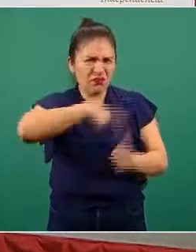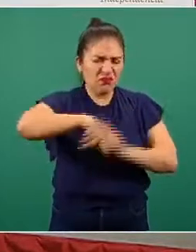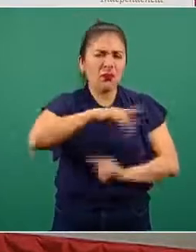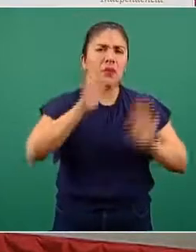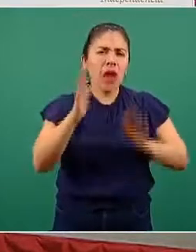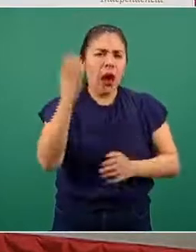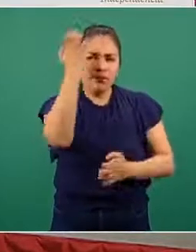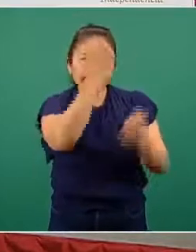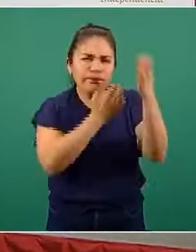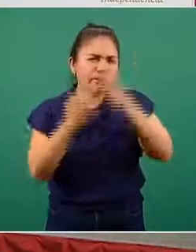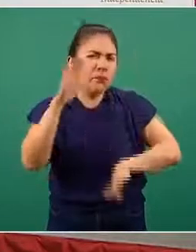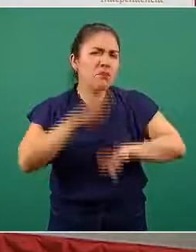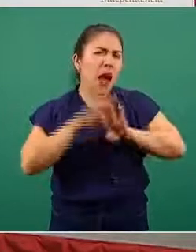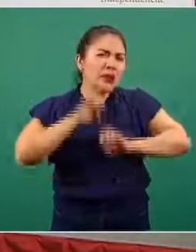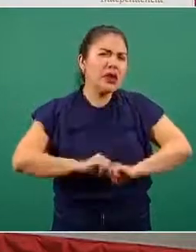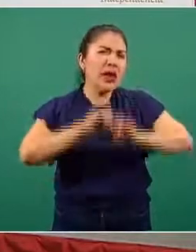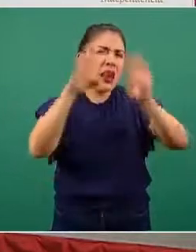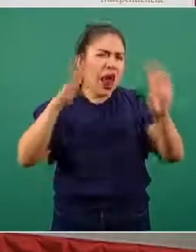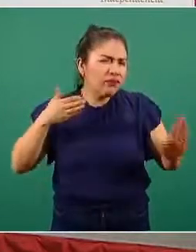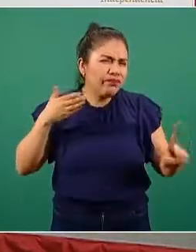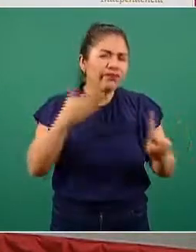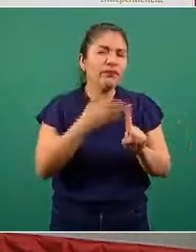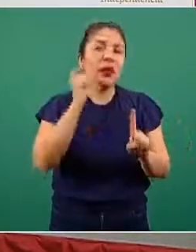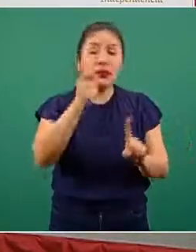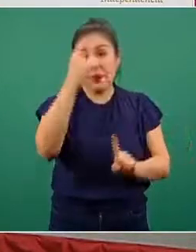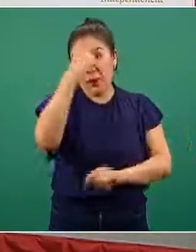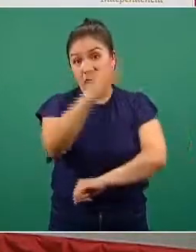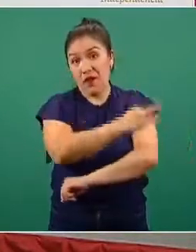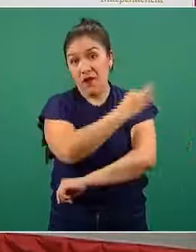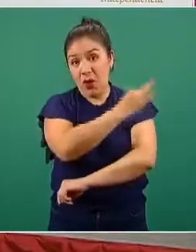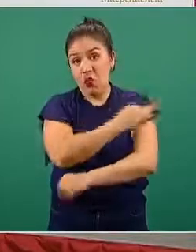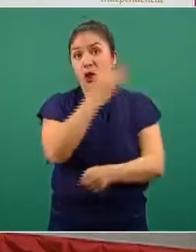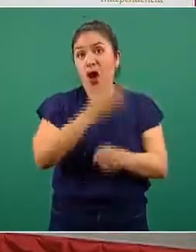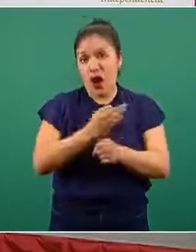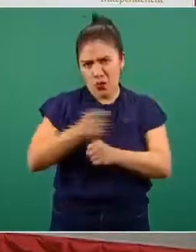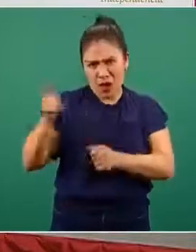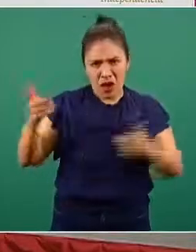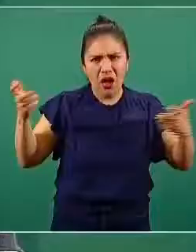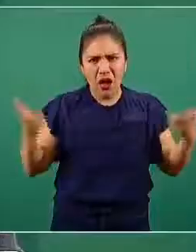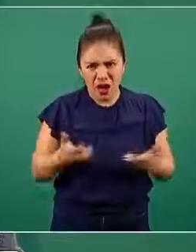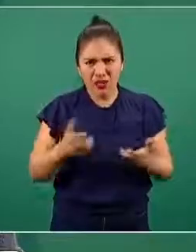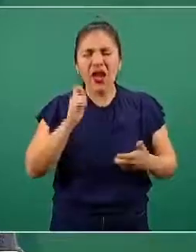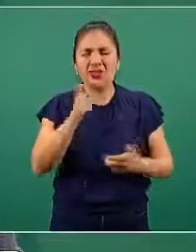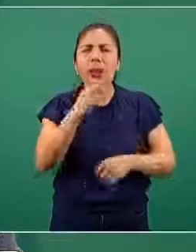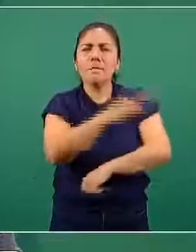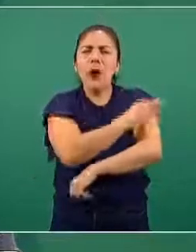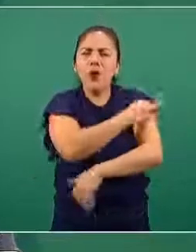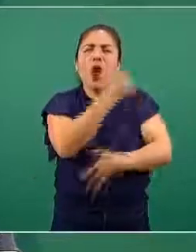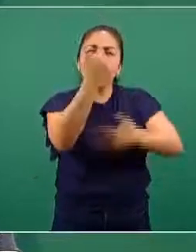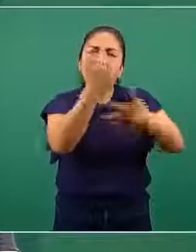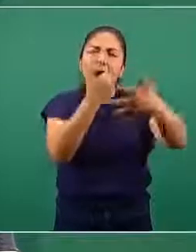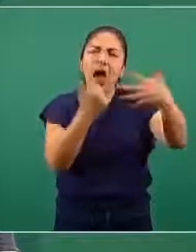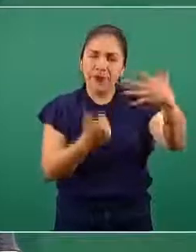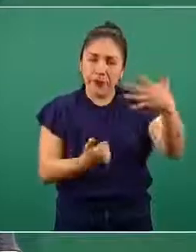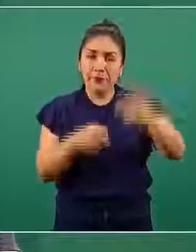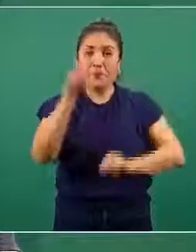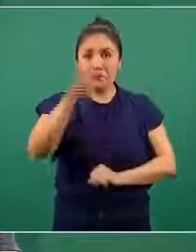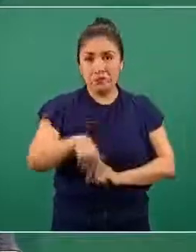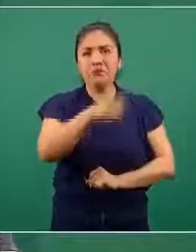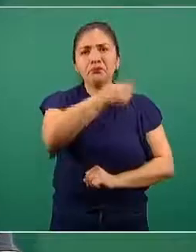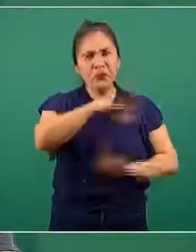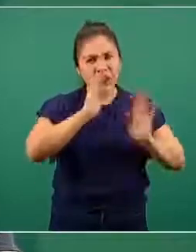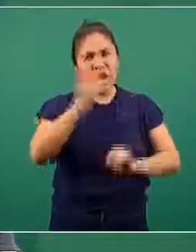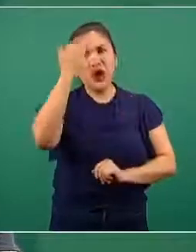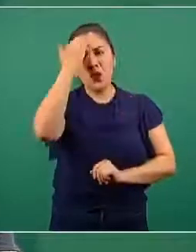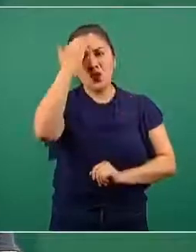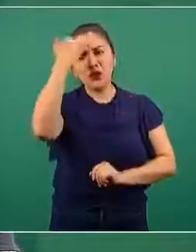análisis específico en este momento para las vacunas y cada una de ellas. Entonces, obviamente están incluidas en